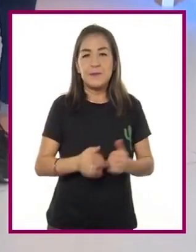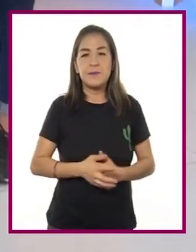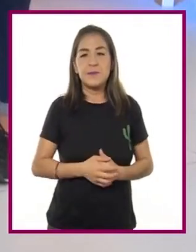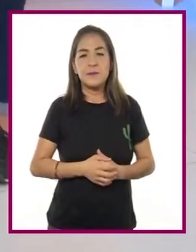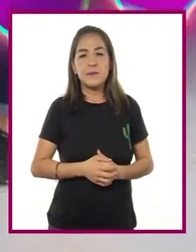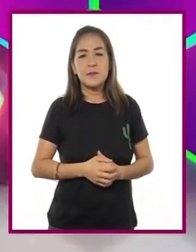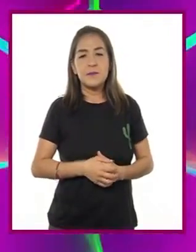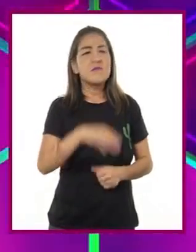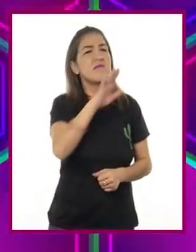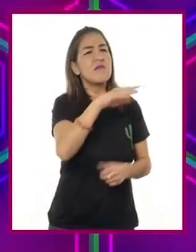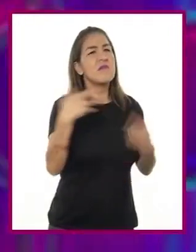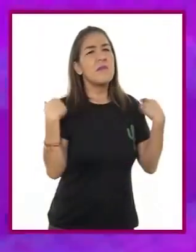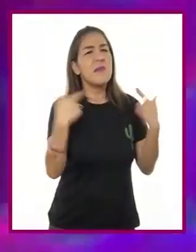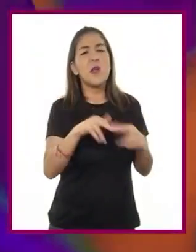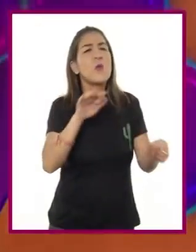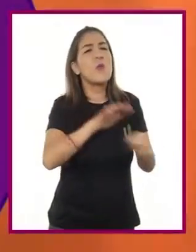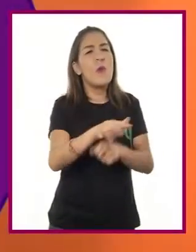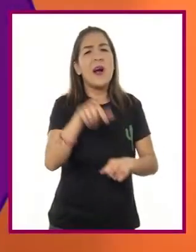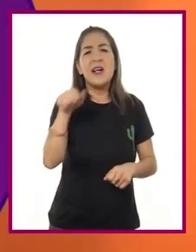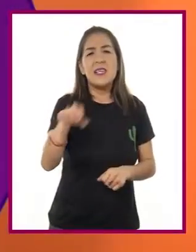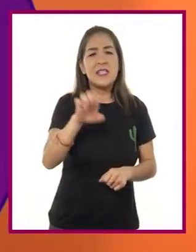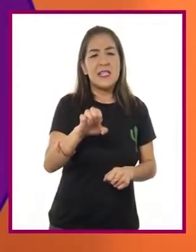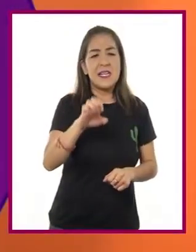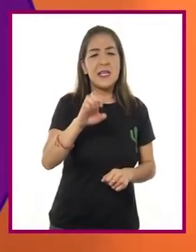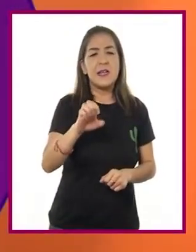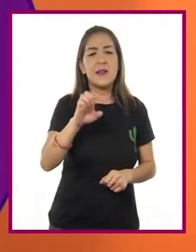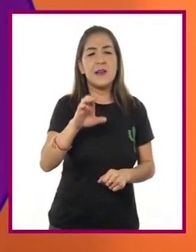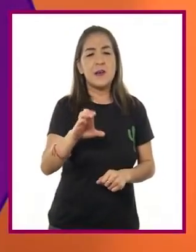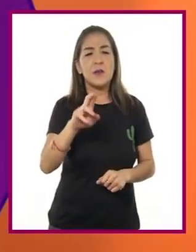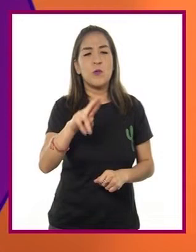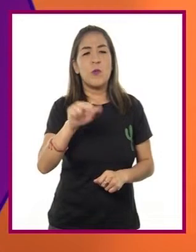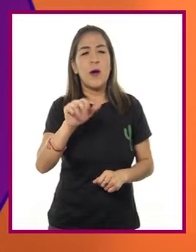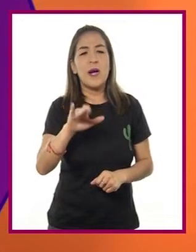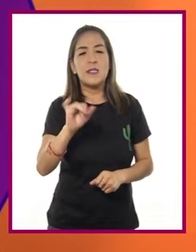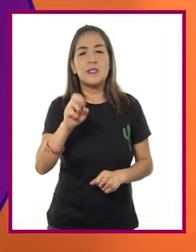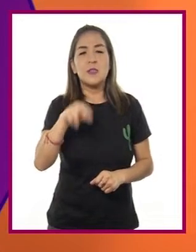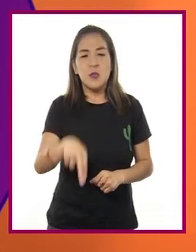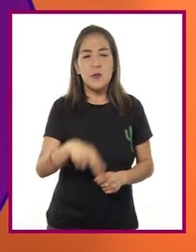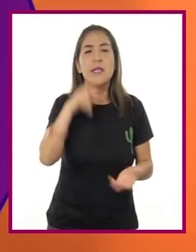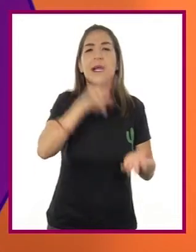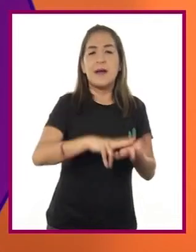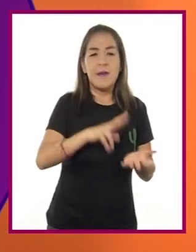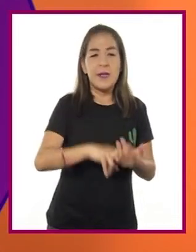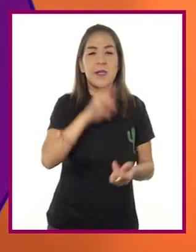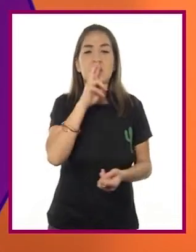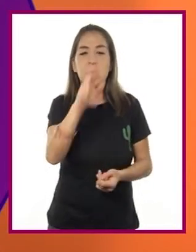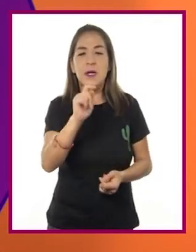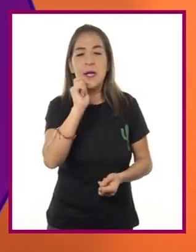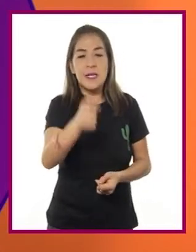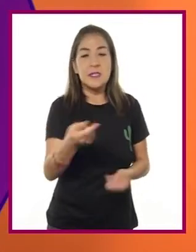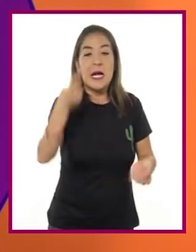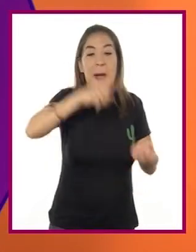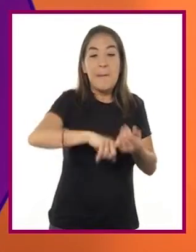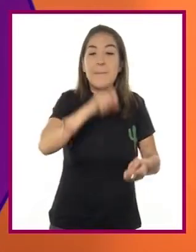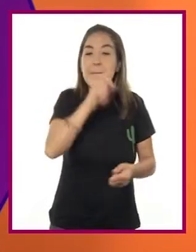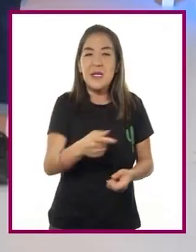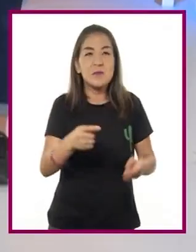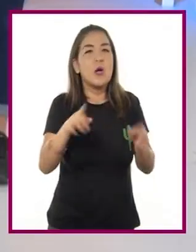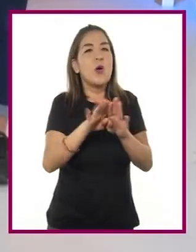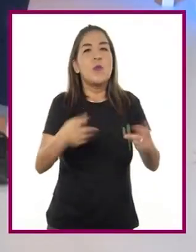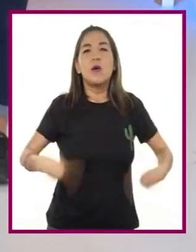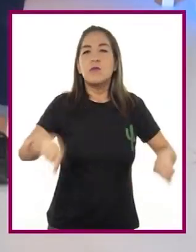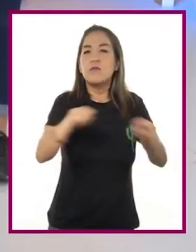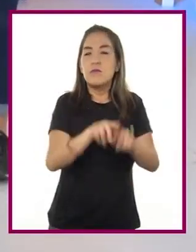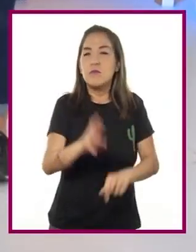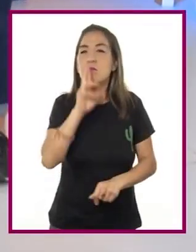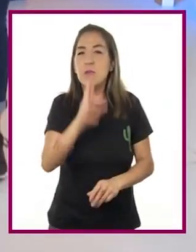Maestra, ¿cuáles son las ecuaciones equivalentes? Las ecuaciones equivalentes son aquellas expresiones que poseen la misma solución y una